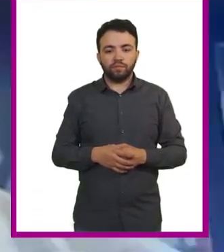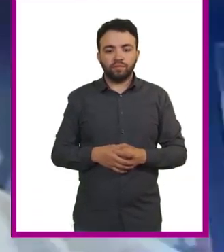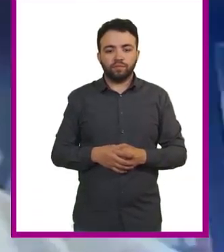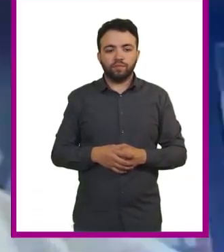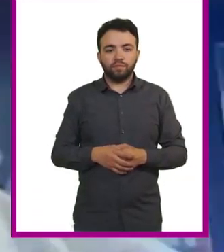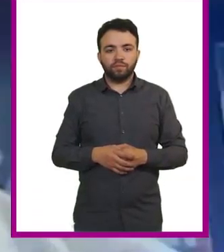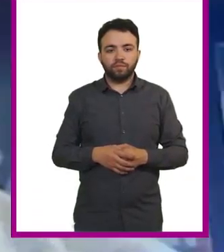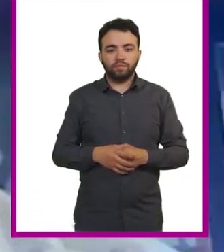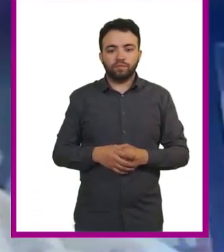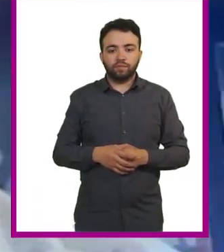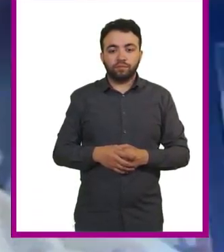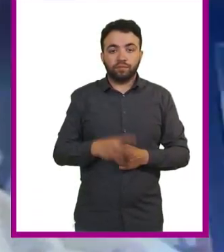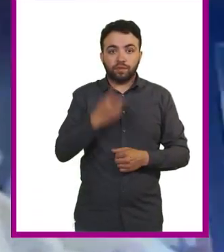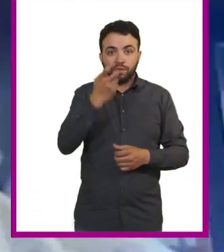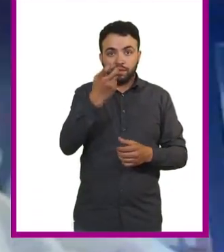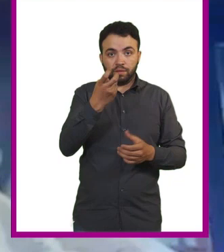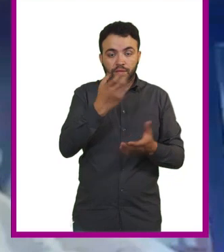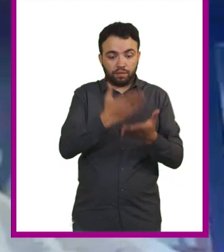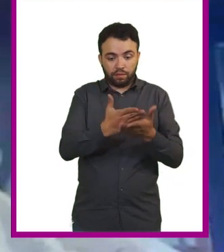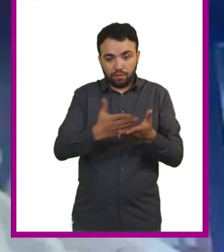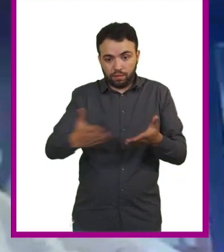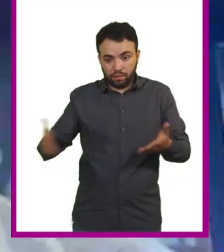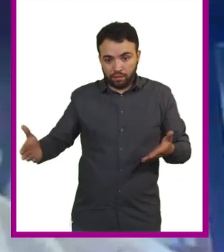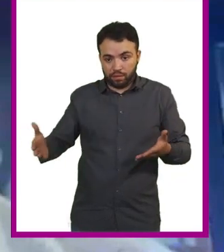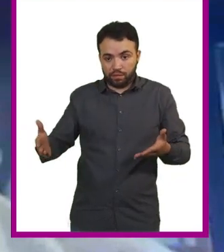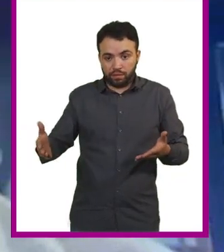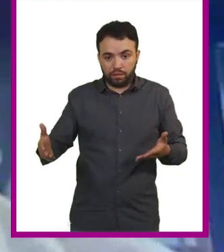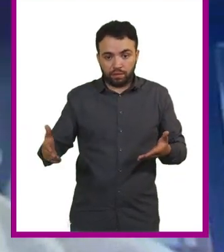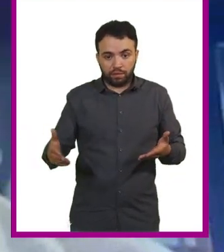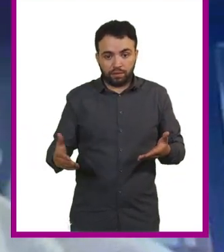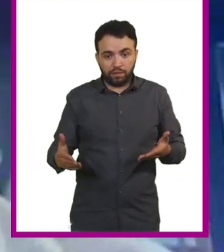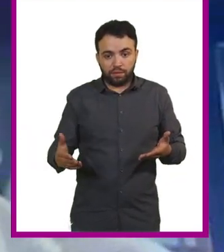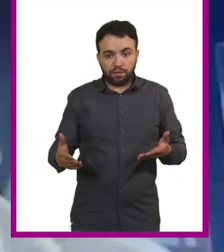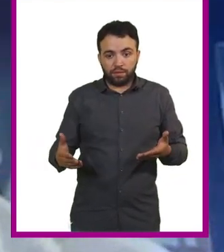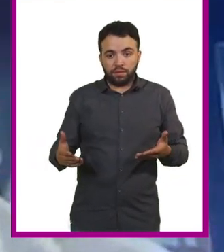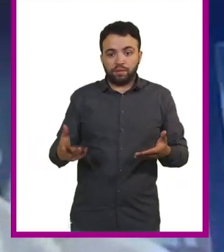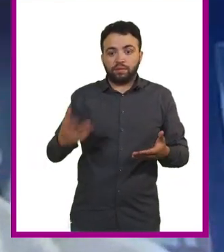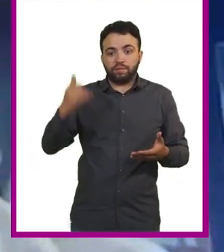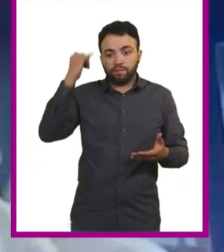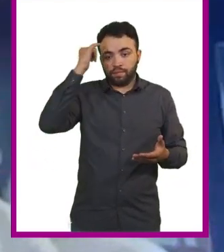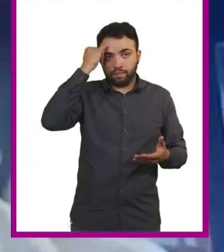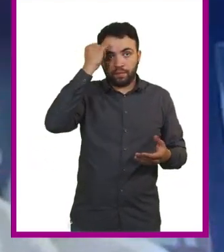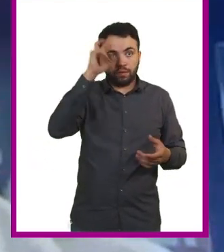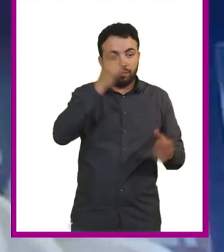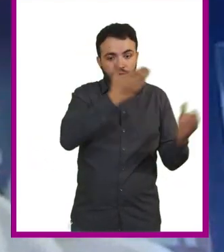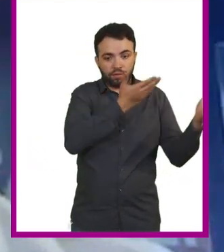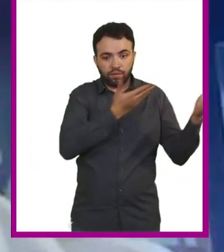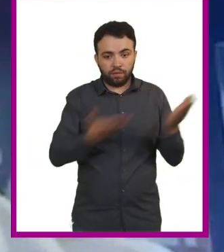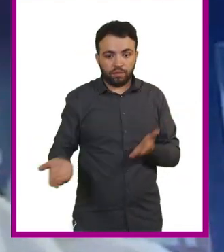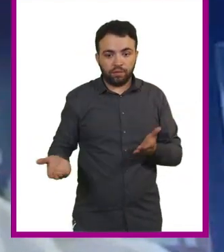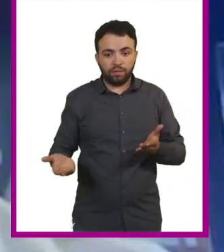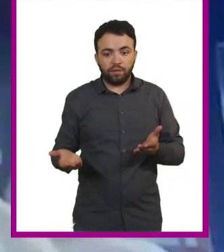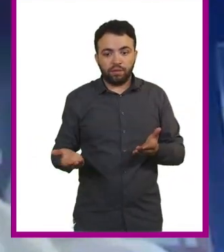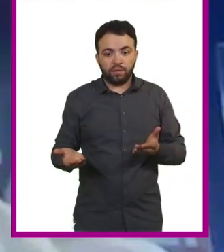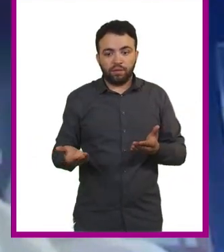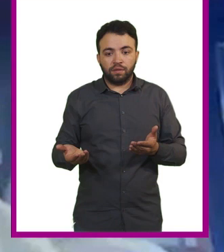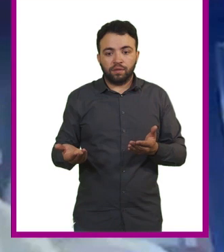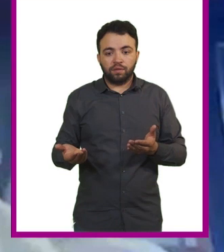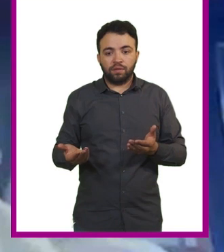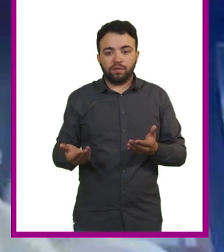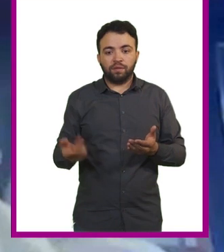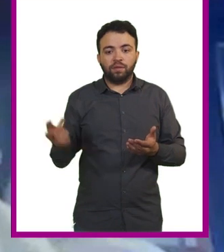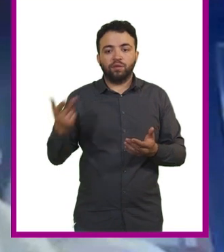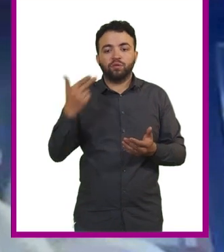A partir de que las crónicas de los mismos misioneros nos dicen que los indígenas, cuando llegaron ellos, se pintaban, usaban la